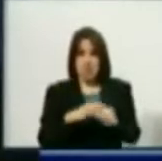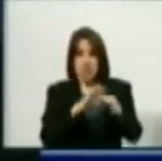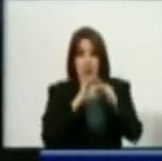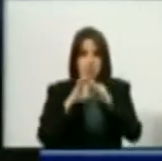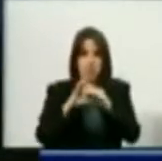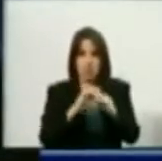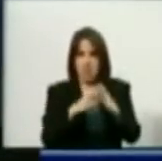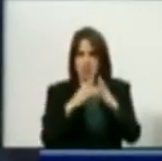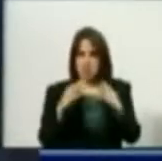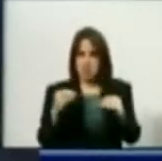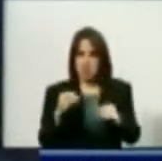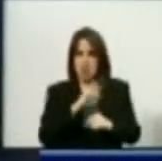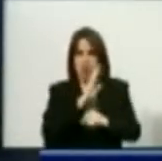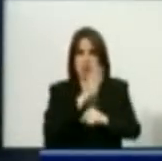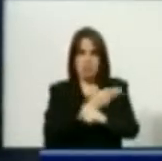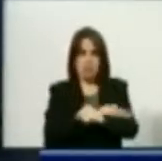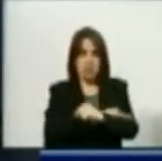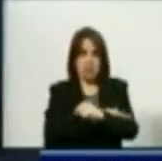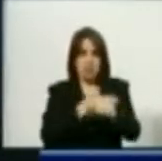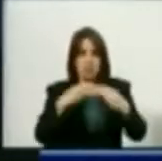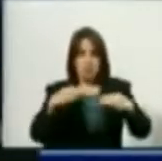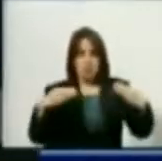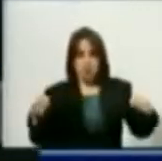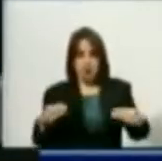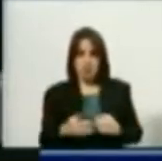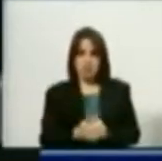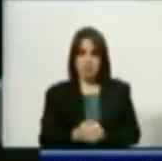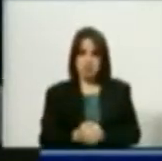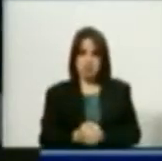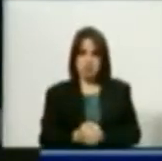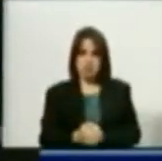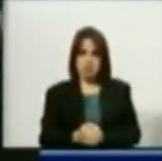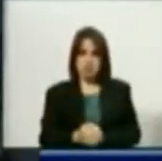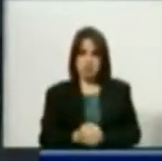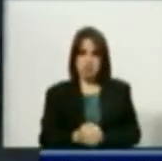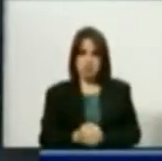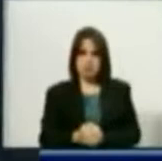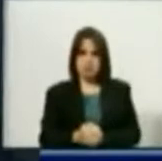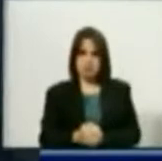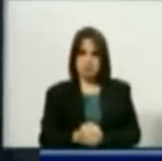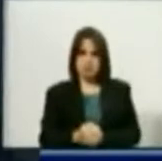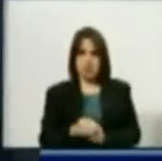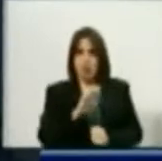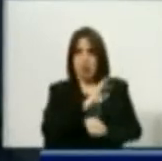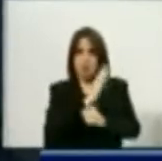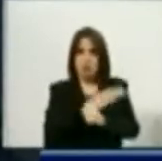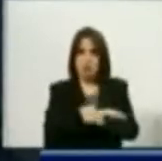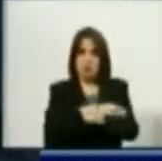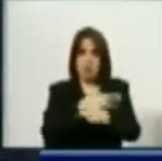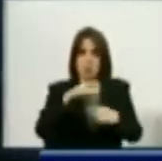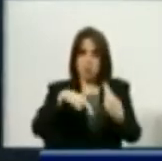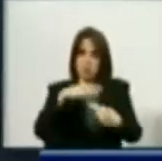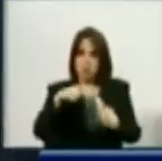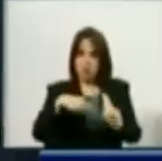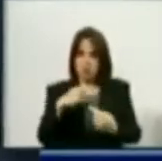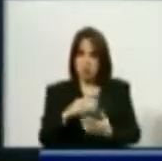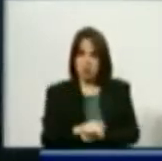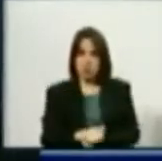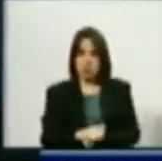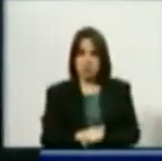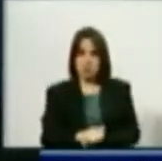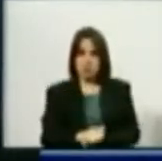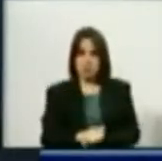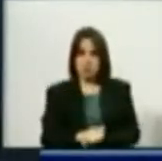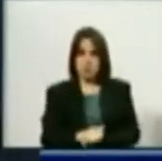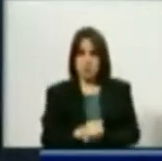todas las fuerzas populares la unidad de todas las fuerzas revolucionarias la unidad de